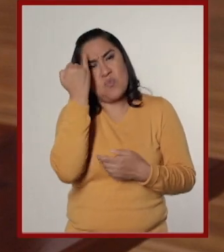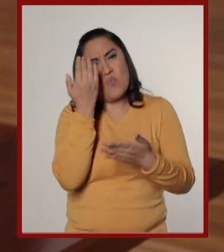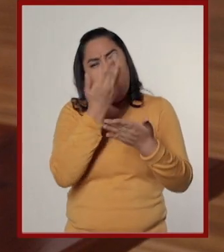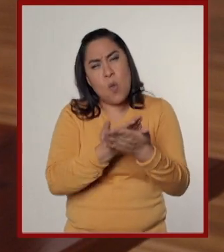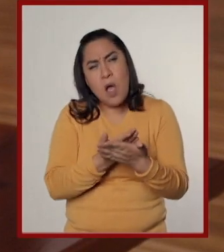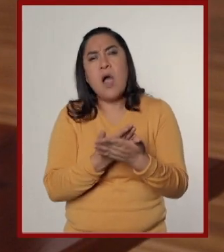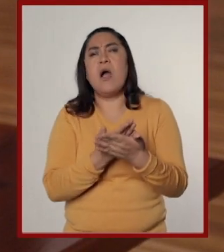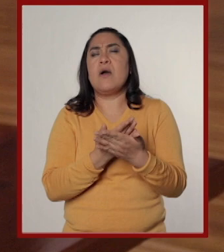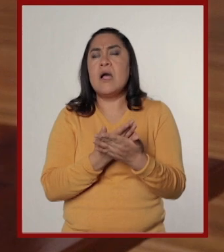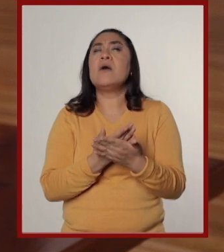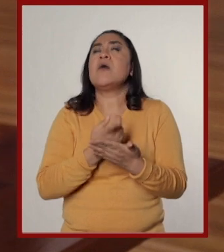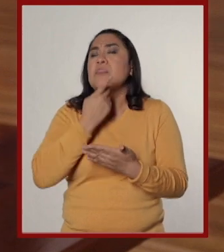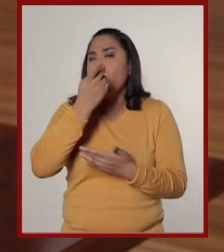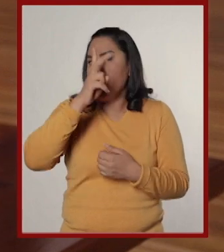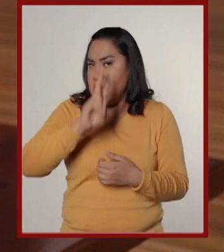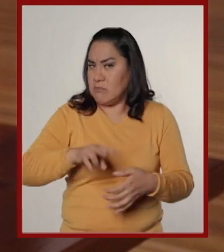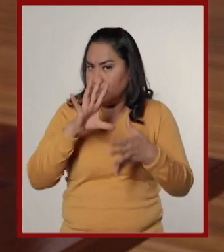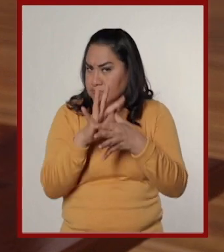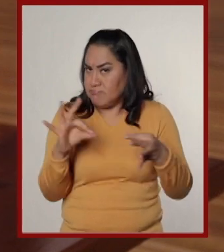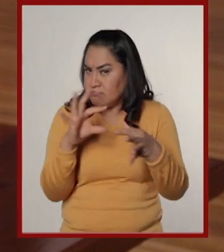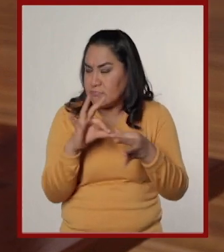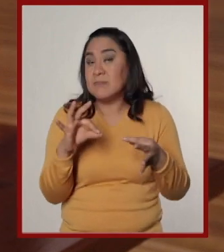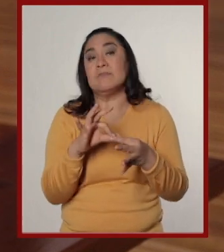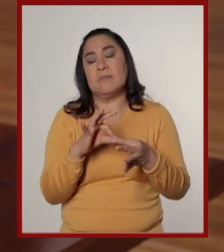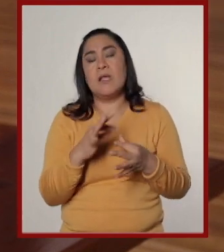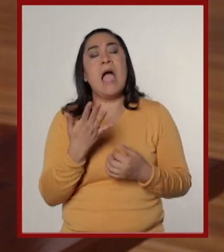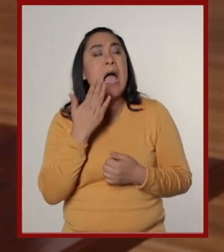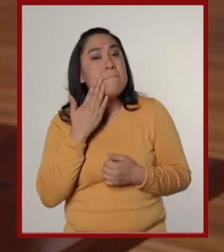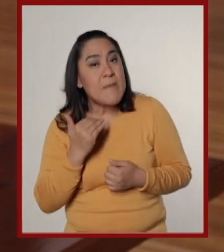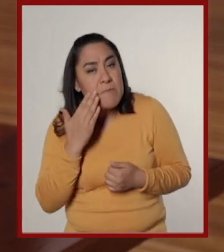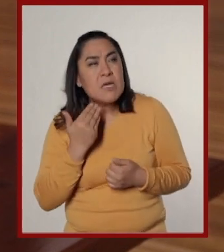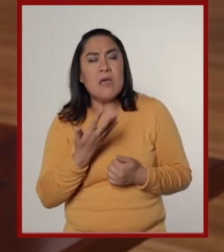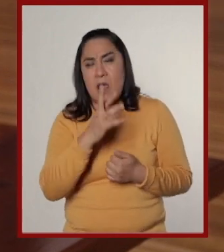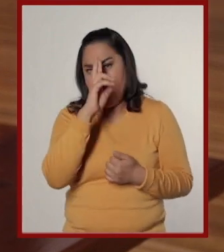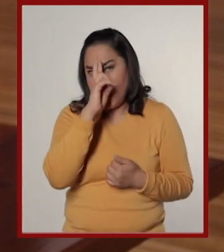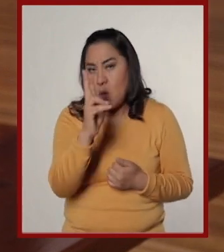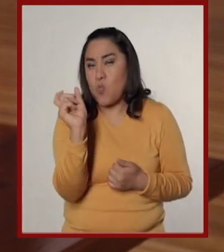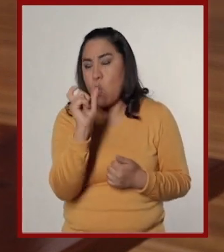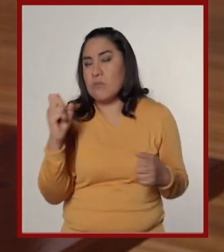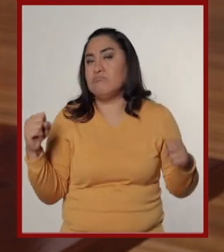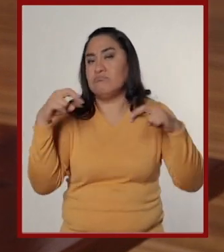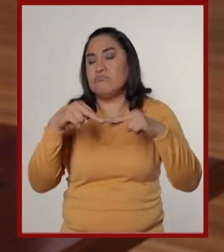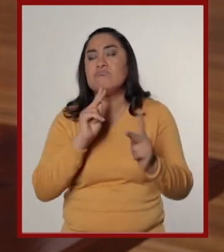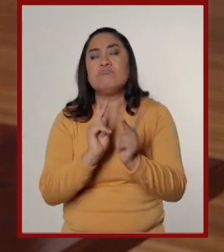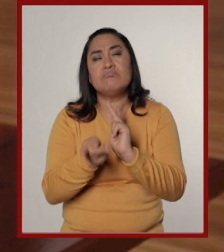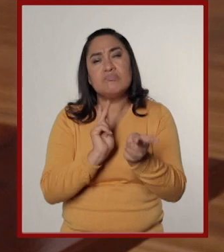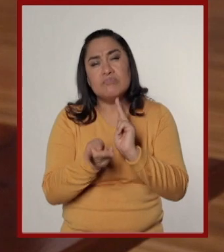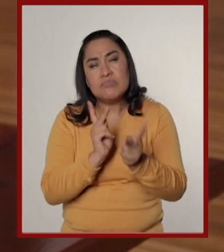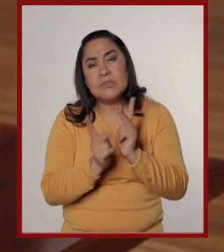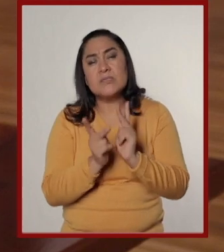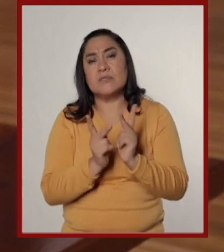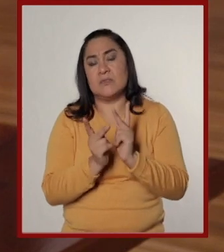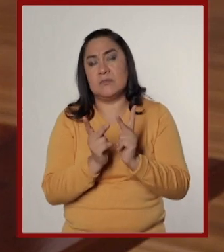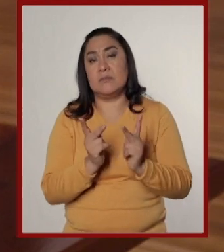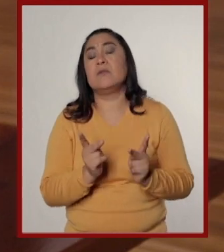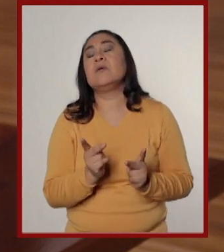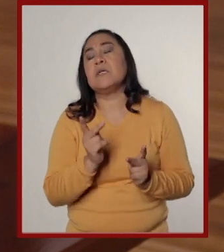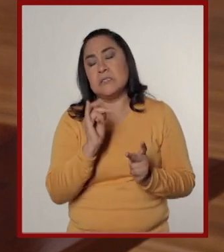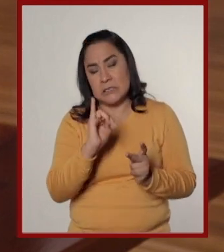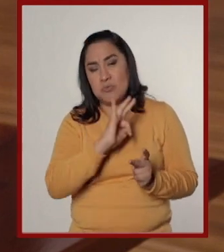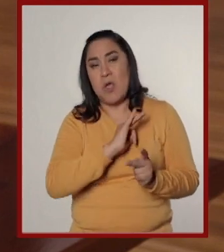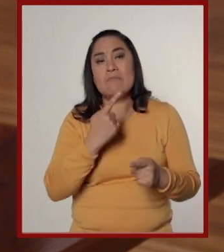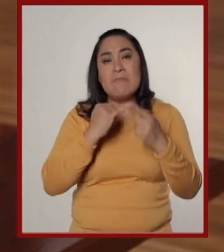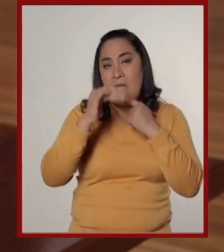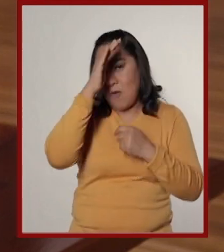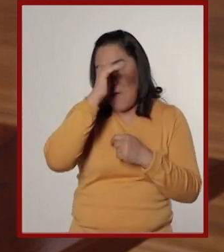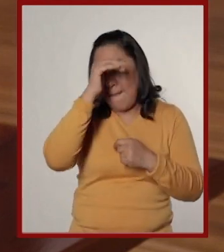una serie de habilidades que no estaría mal tener en cuenta a la hora de enfrentarse a un conflicto. Desde un encuentro con mis hermanos